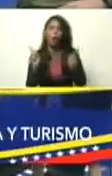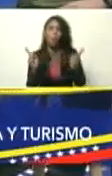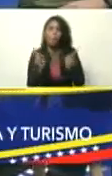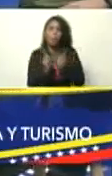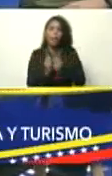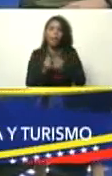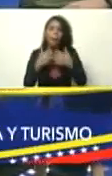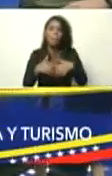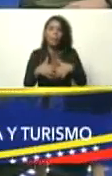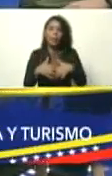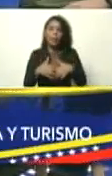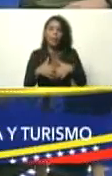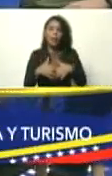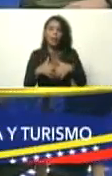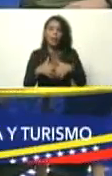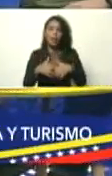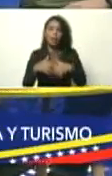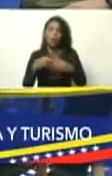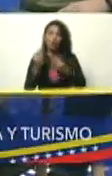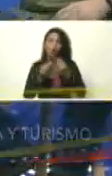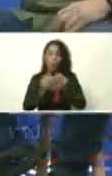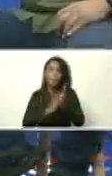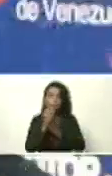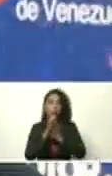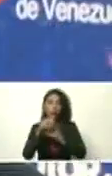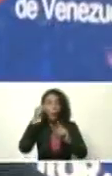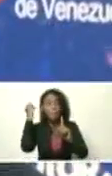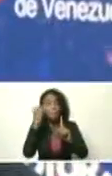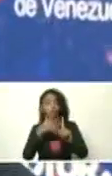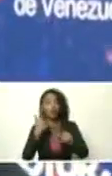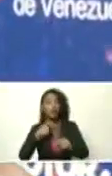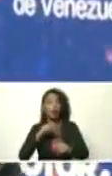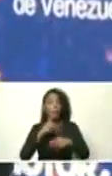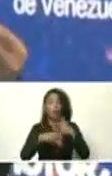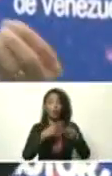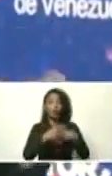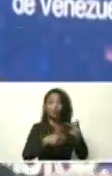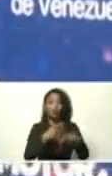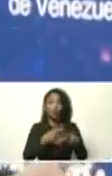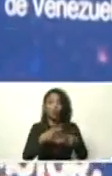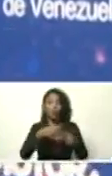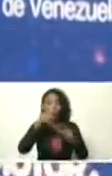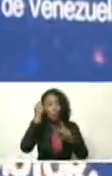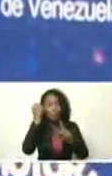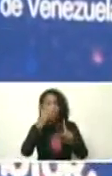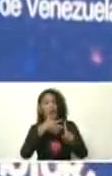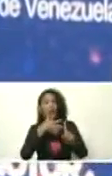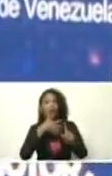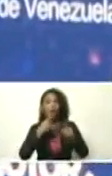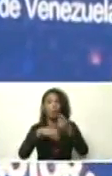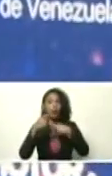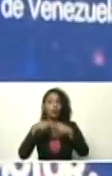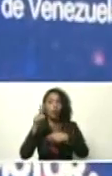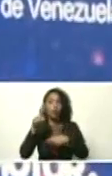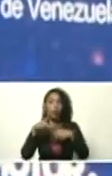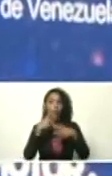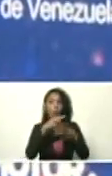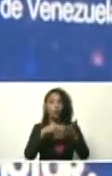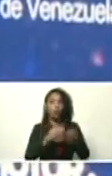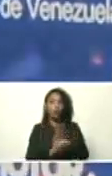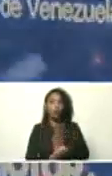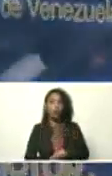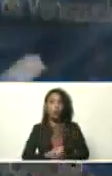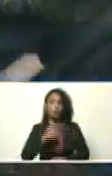que hoy se te visibilice como emprendedor. ¿Qué impacto ha tenido en la producción? ¿Qué impacto ha tenido en la comercialización de tu producto? No,